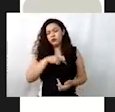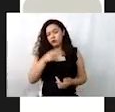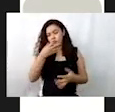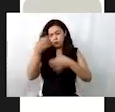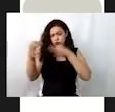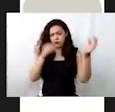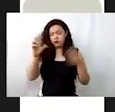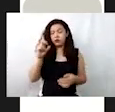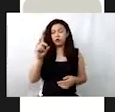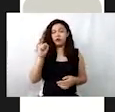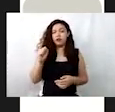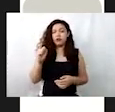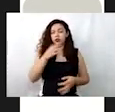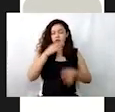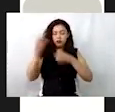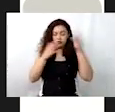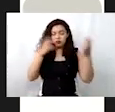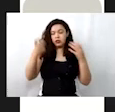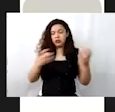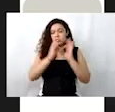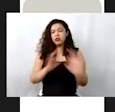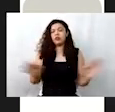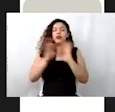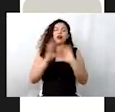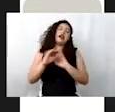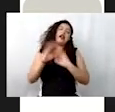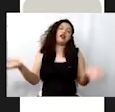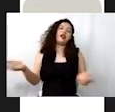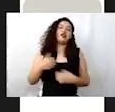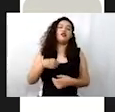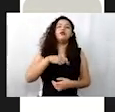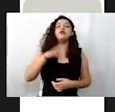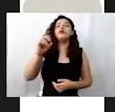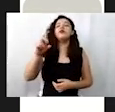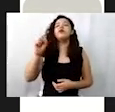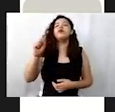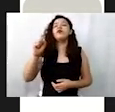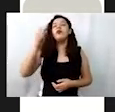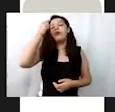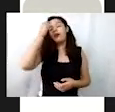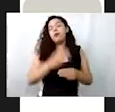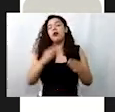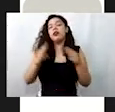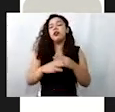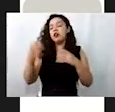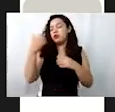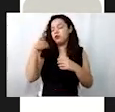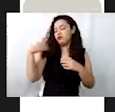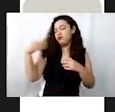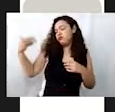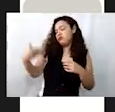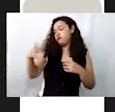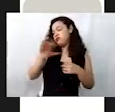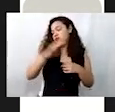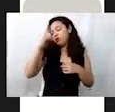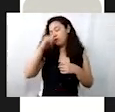los ODS es sumamente importante, ¿no? Porque vean los ODS como una herramienta de exigibilidad de derechos, de